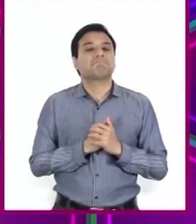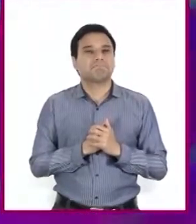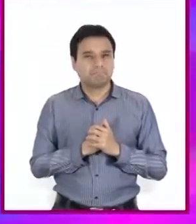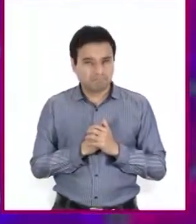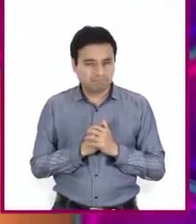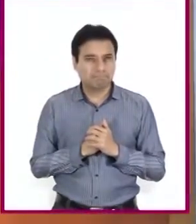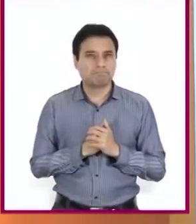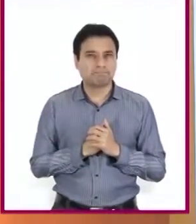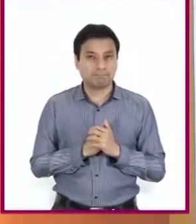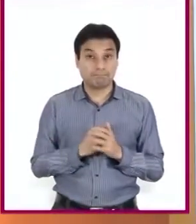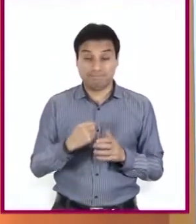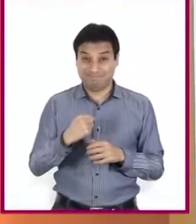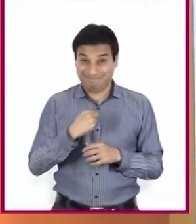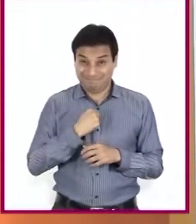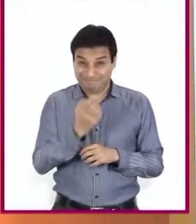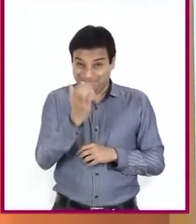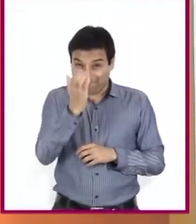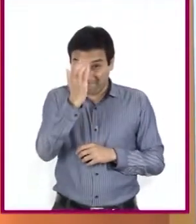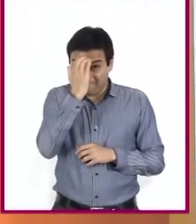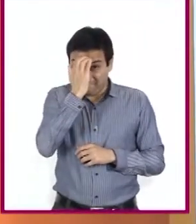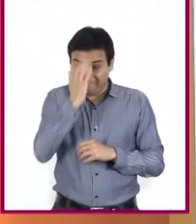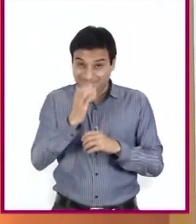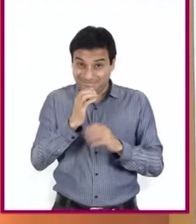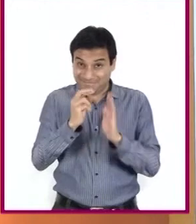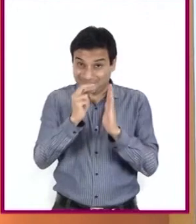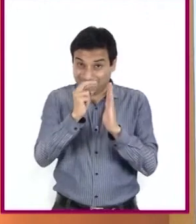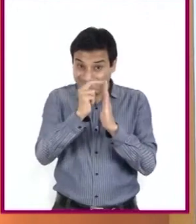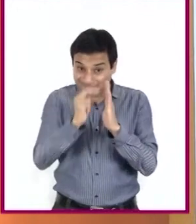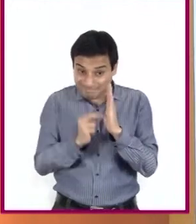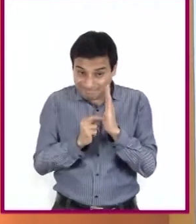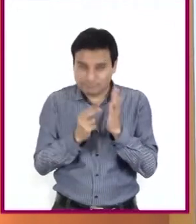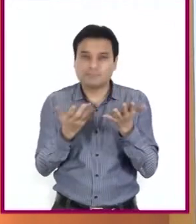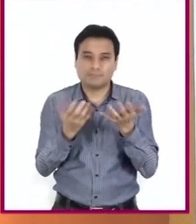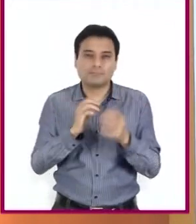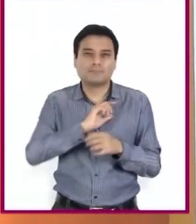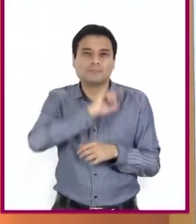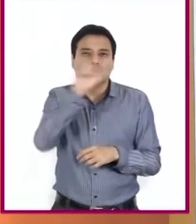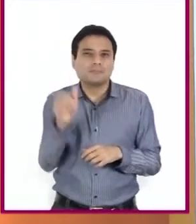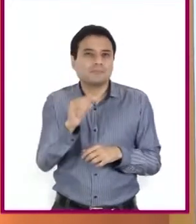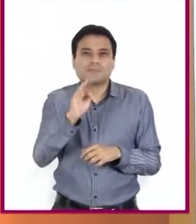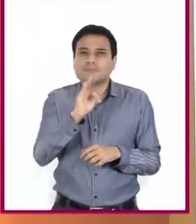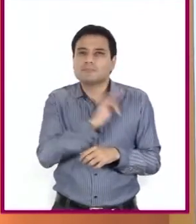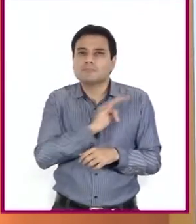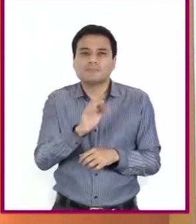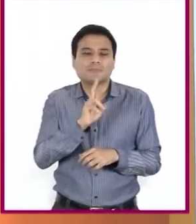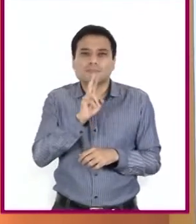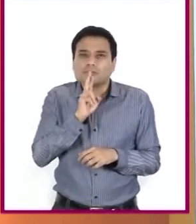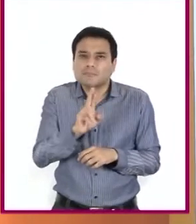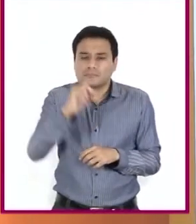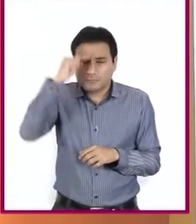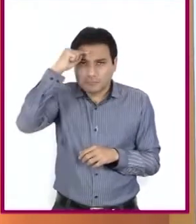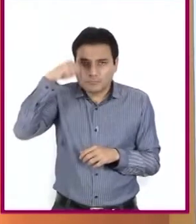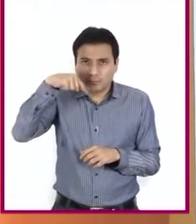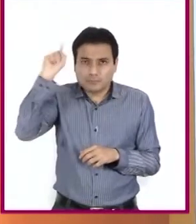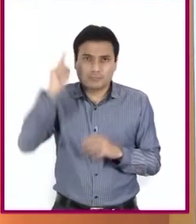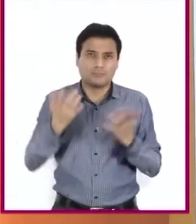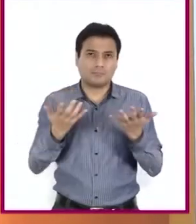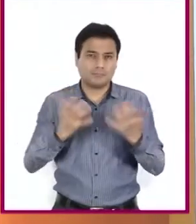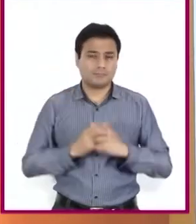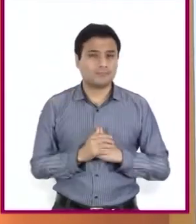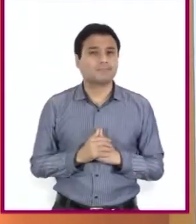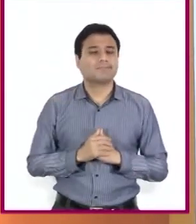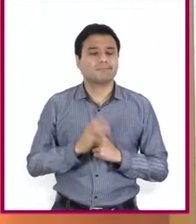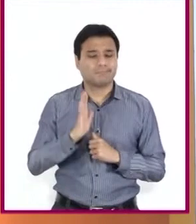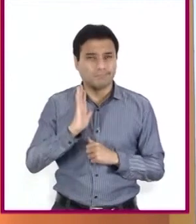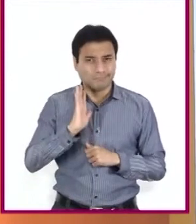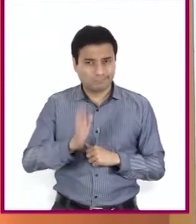que conociendo la expresión algebraica puedo sustituir el lugar que ocupa el término de la sucesión o el número de la figura,